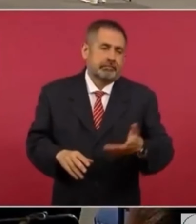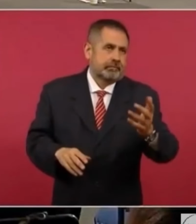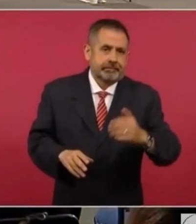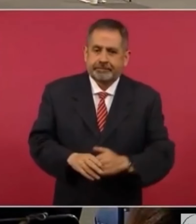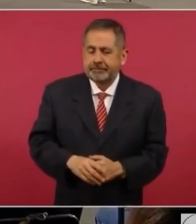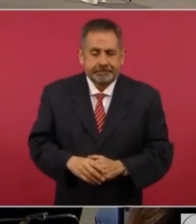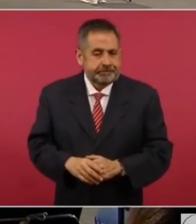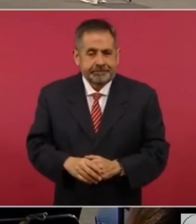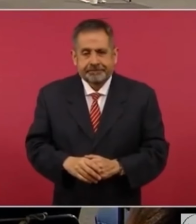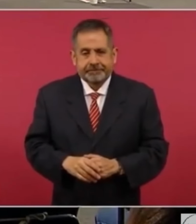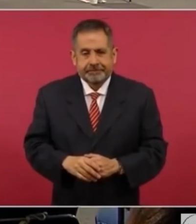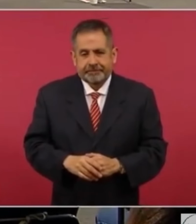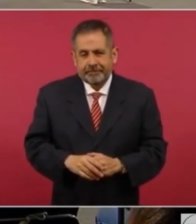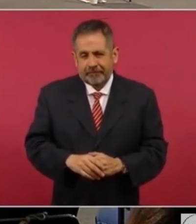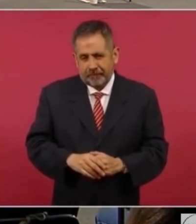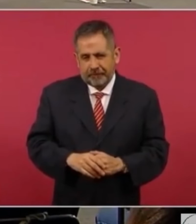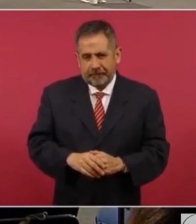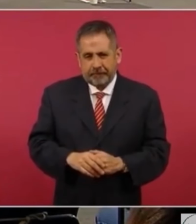todo.